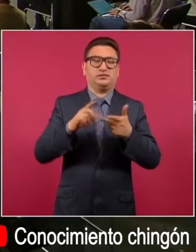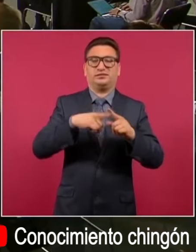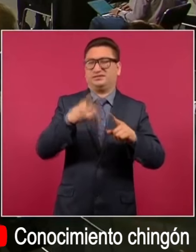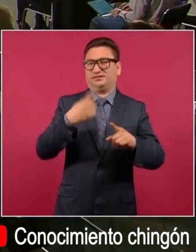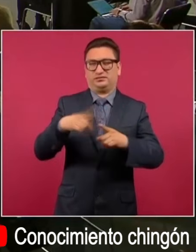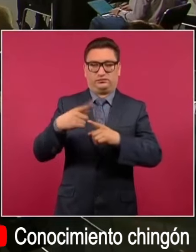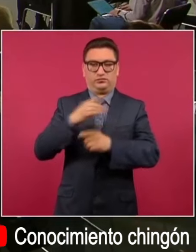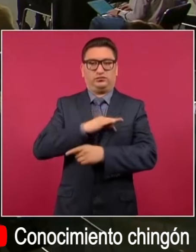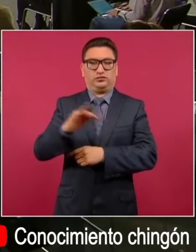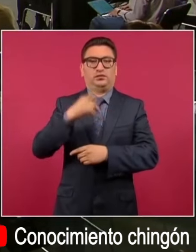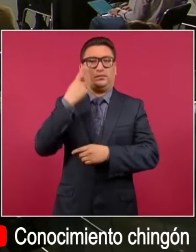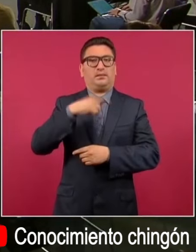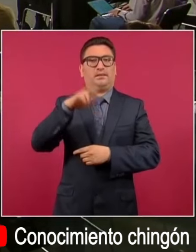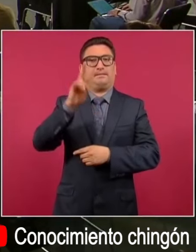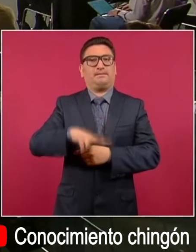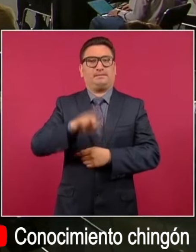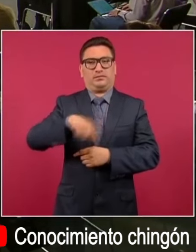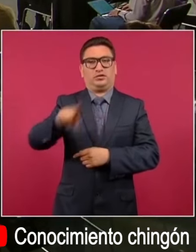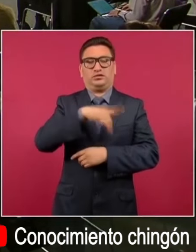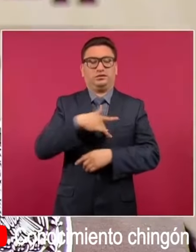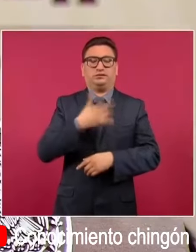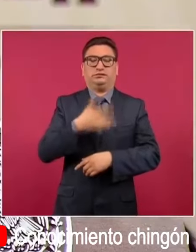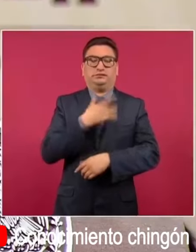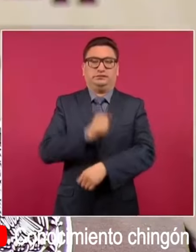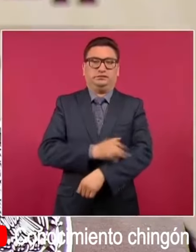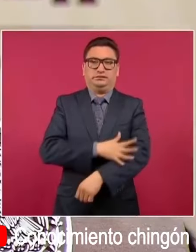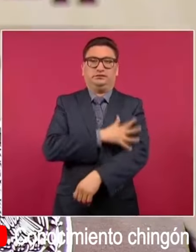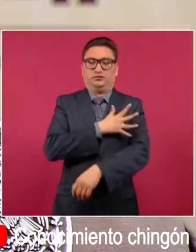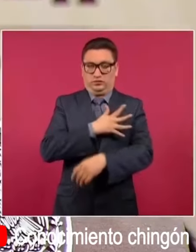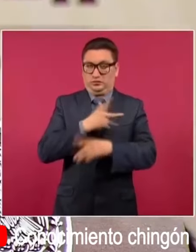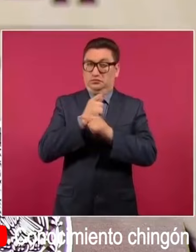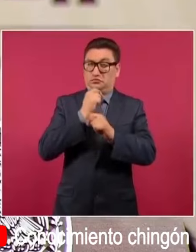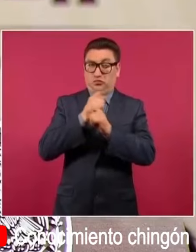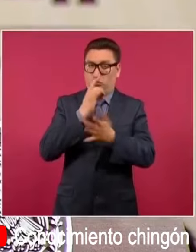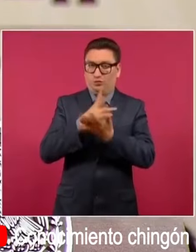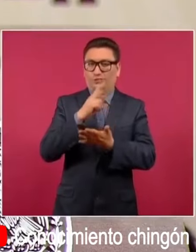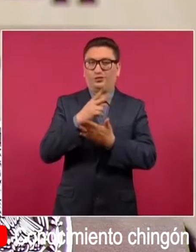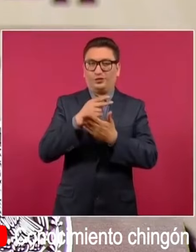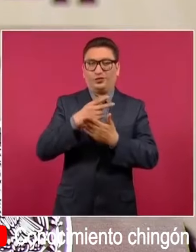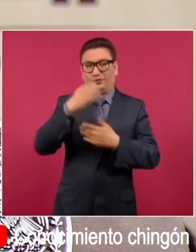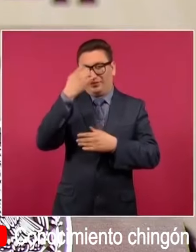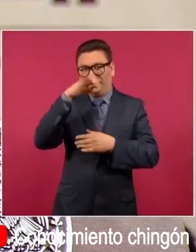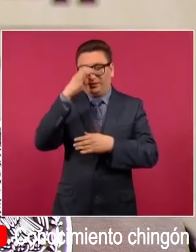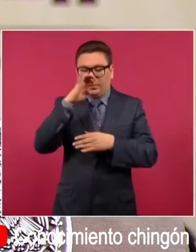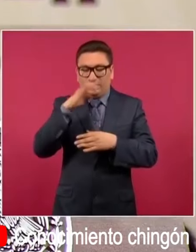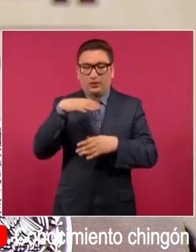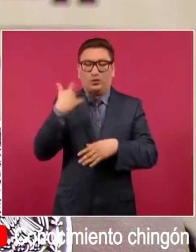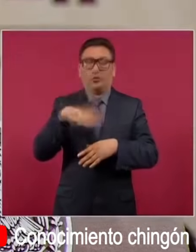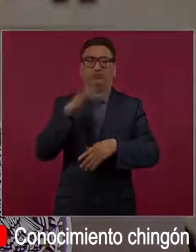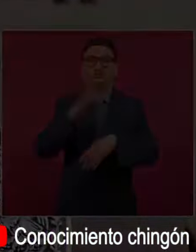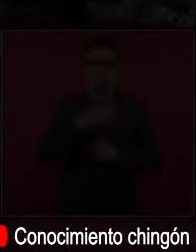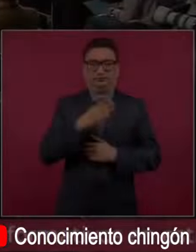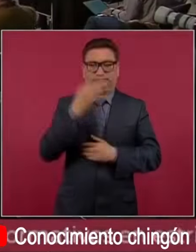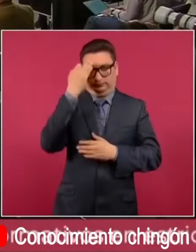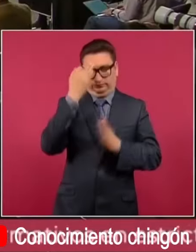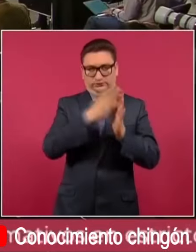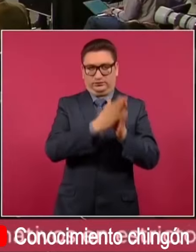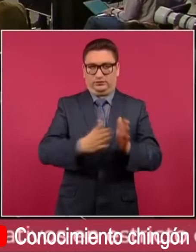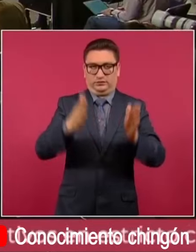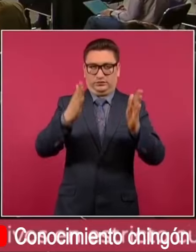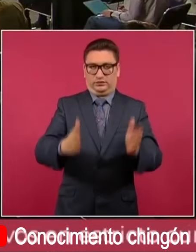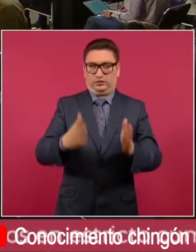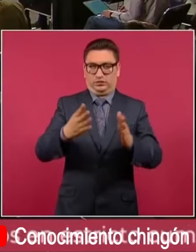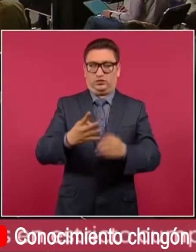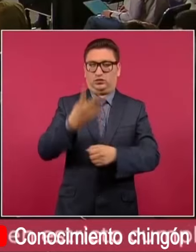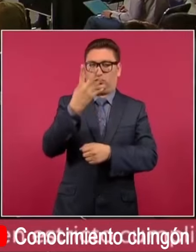que realmente sea una experiencia y no solamente un modo de transporte, sino realmente una experiencia inusual para el pasajero. El tramo 4